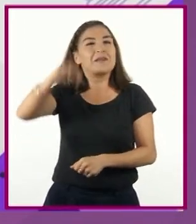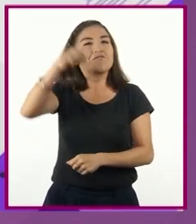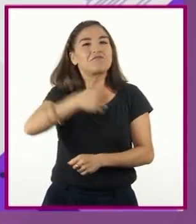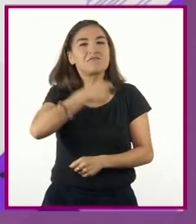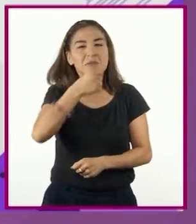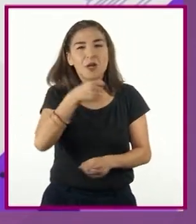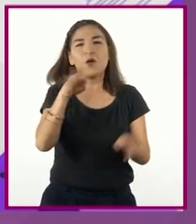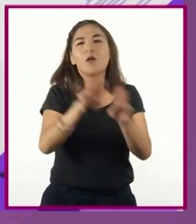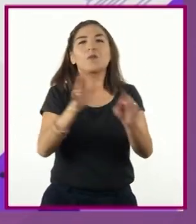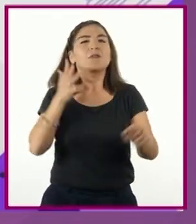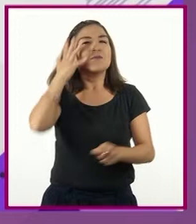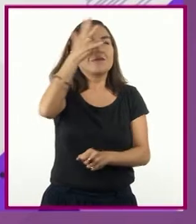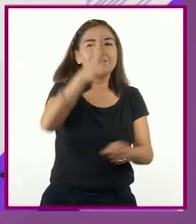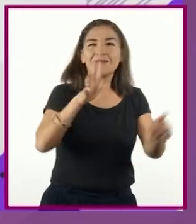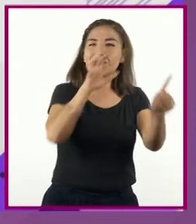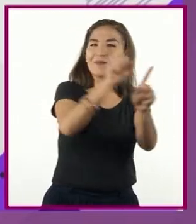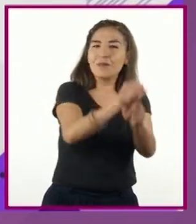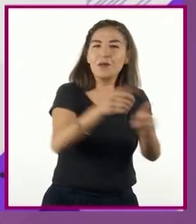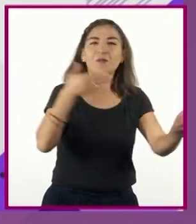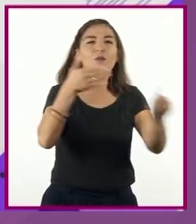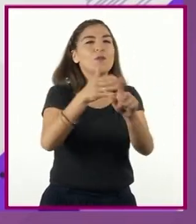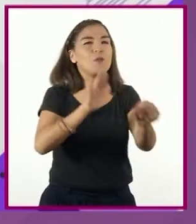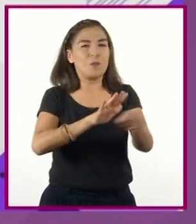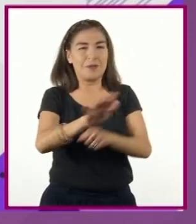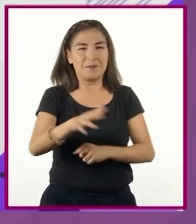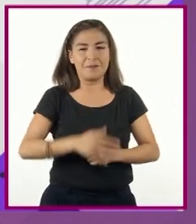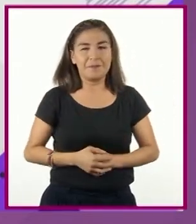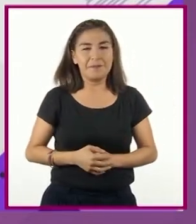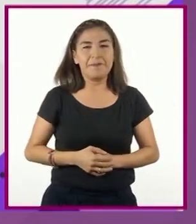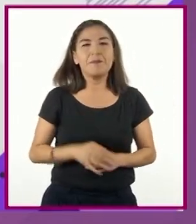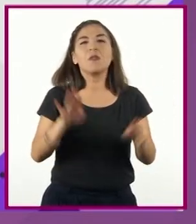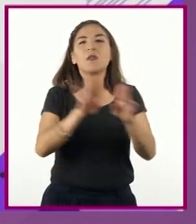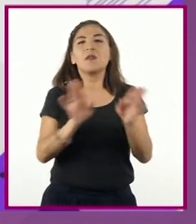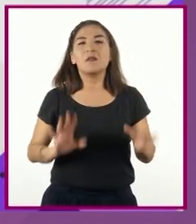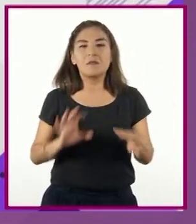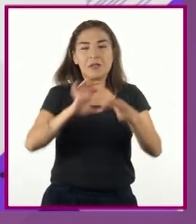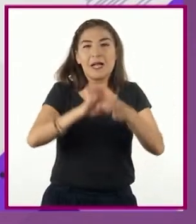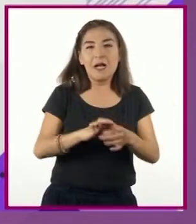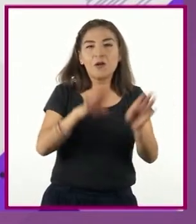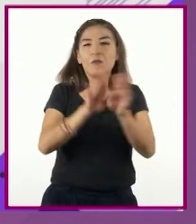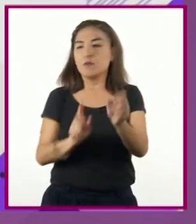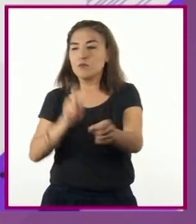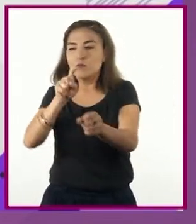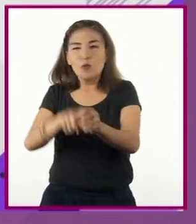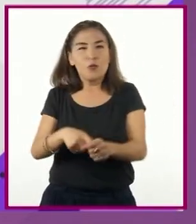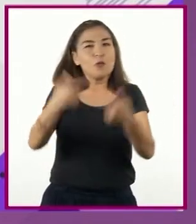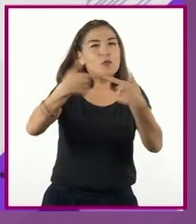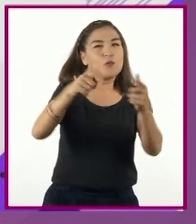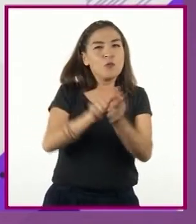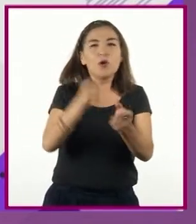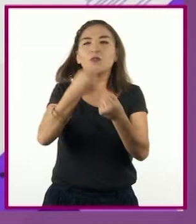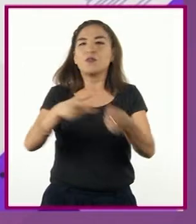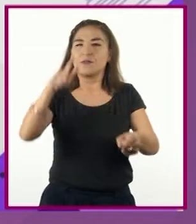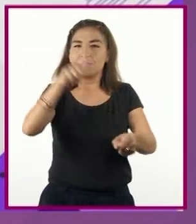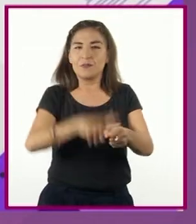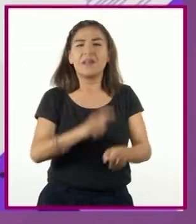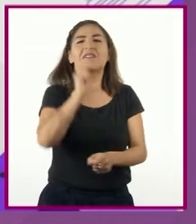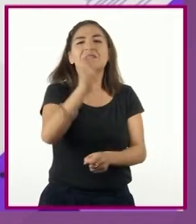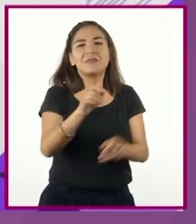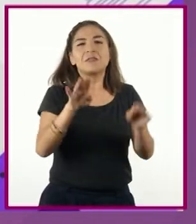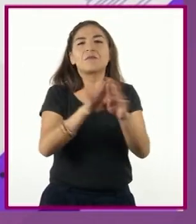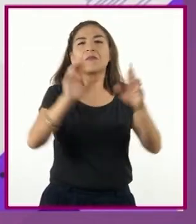destacan las aspiraciones y las metas. Vínculo de integración social o grupal. Engloba las